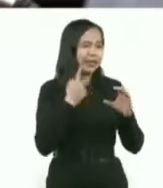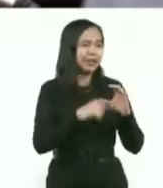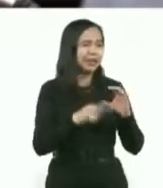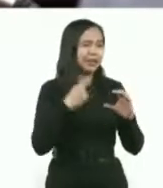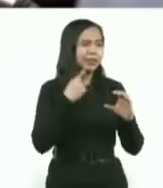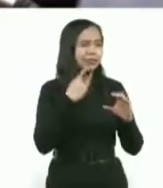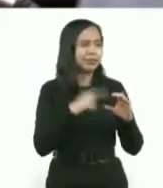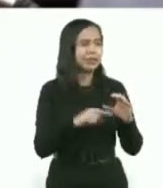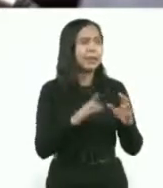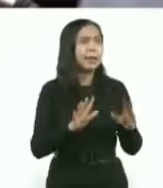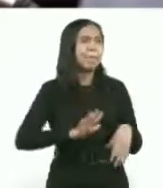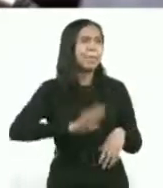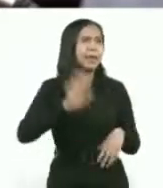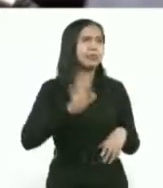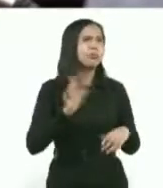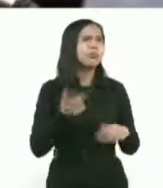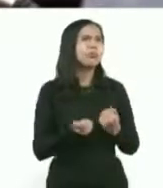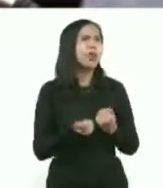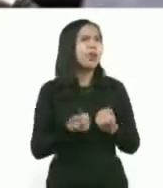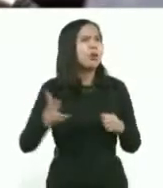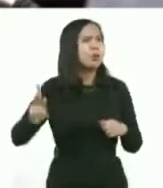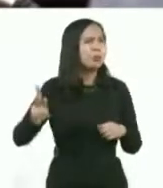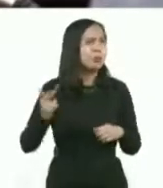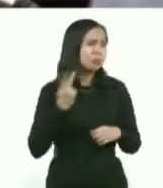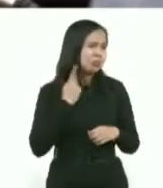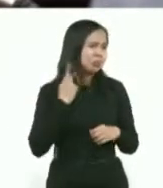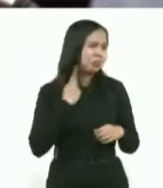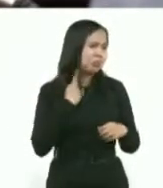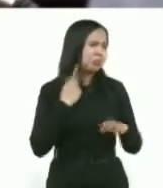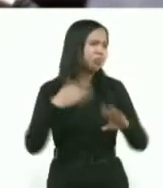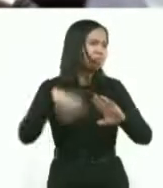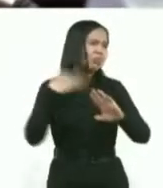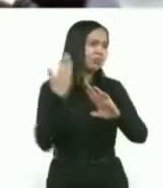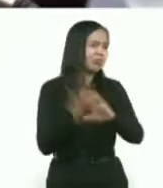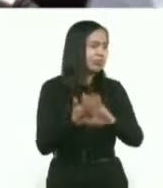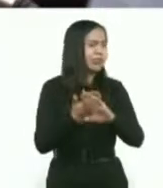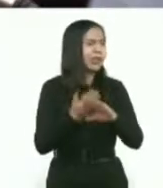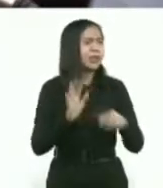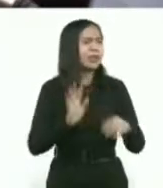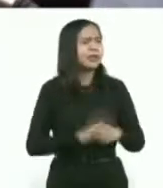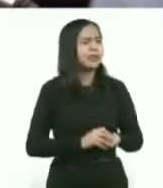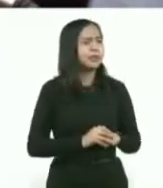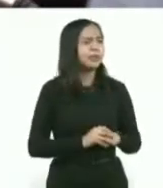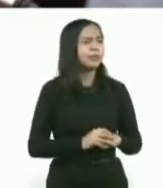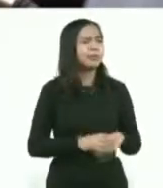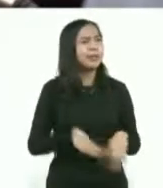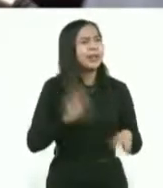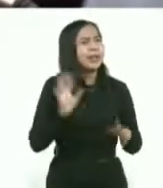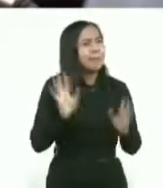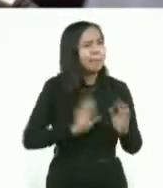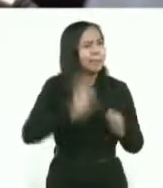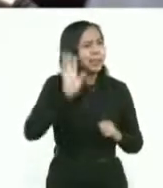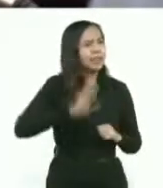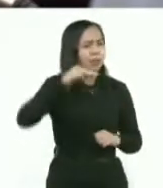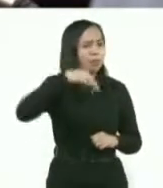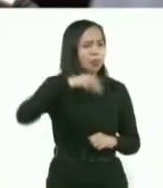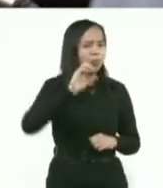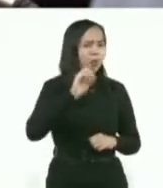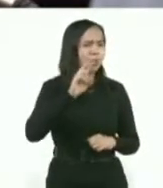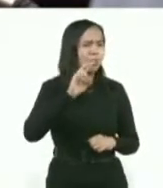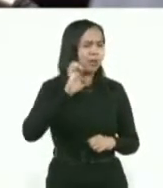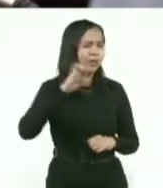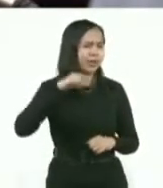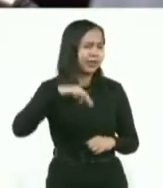denuncia como un arma política, como una forma de que Morena recupere